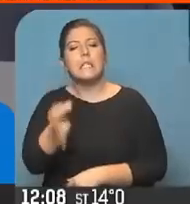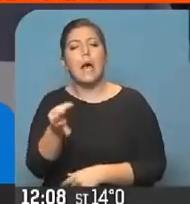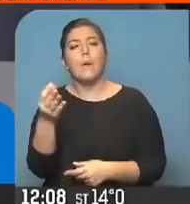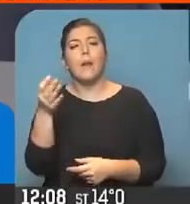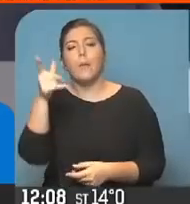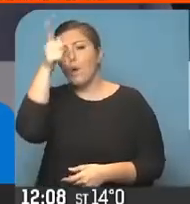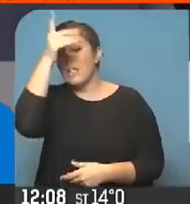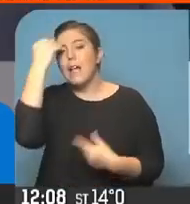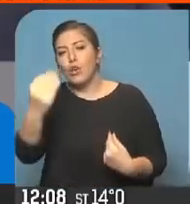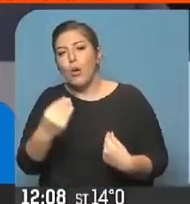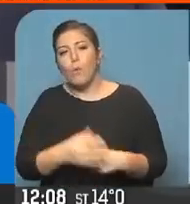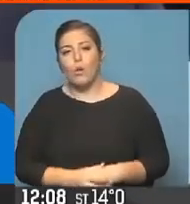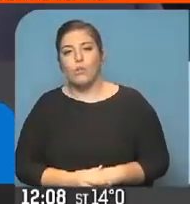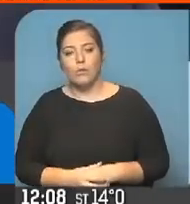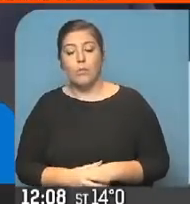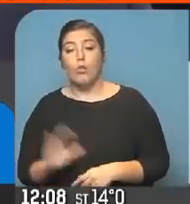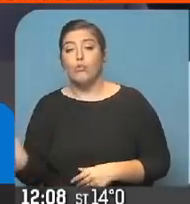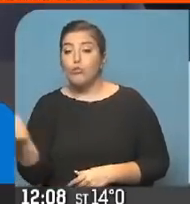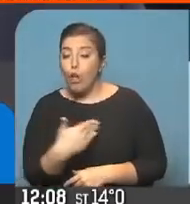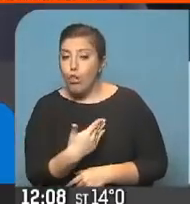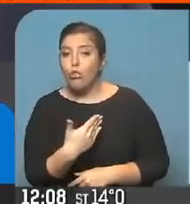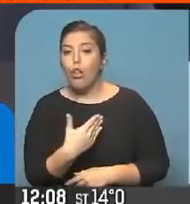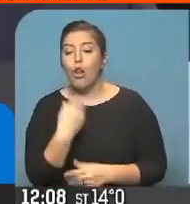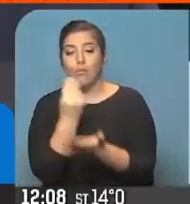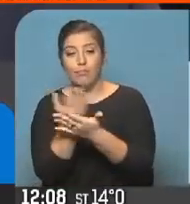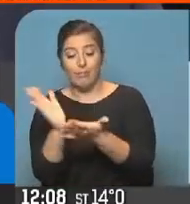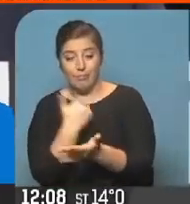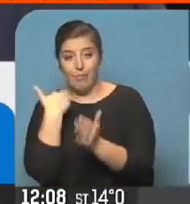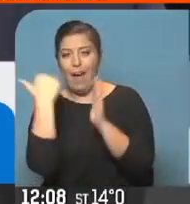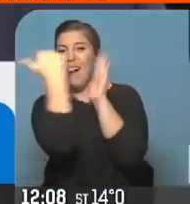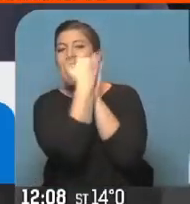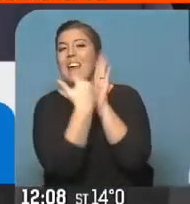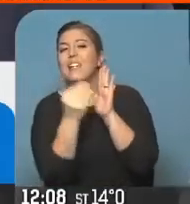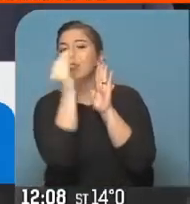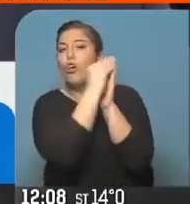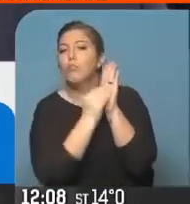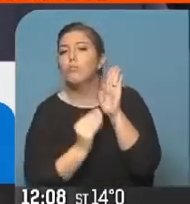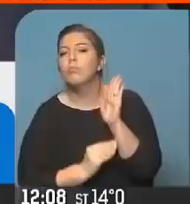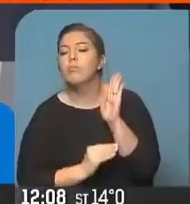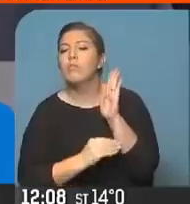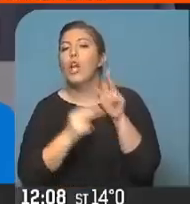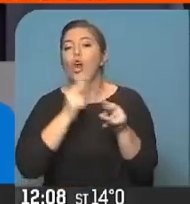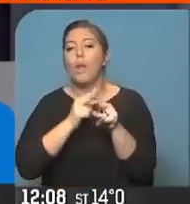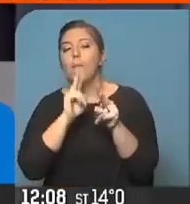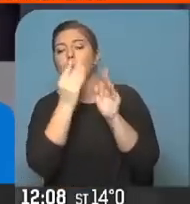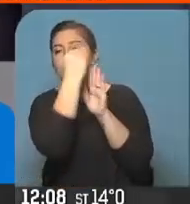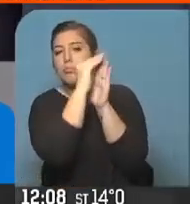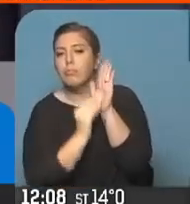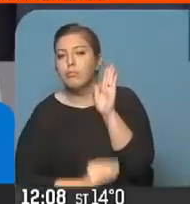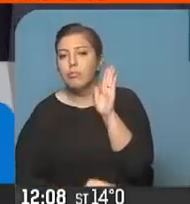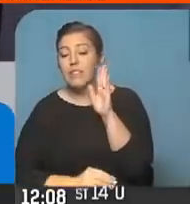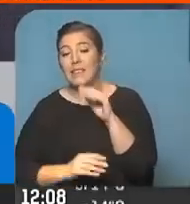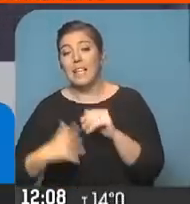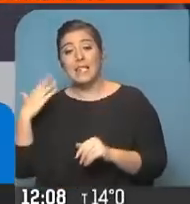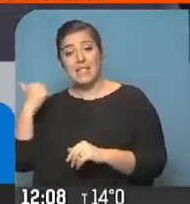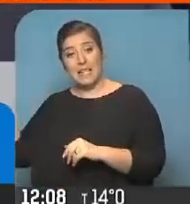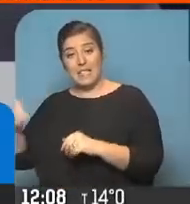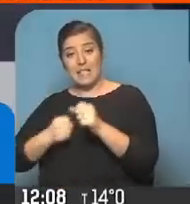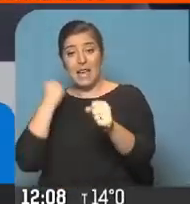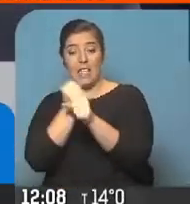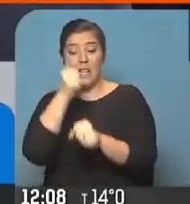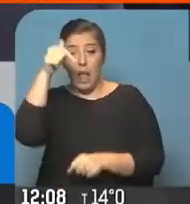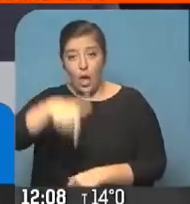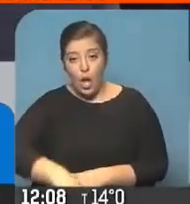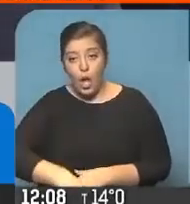con todos en soledad o de un registro de exonerados que el 66 ahora se va a poder ver en la página